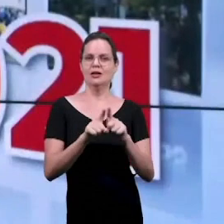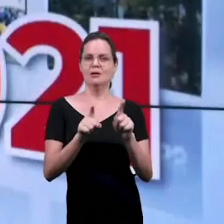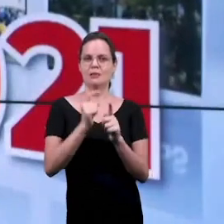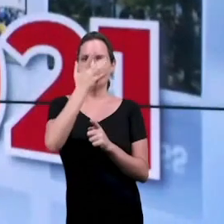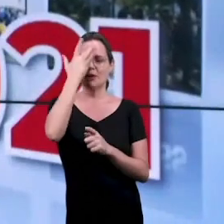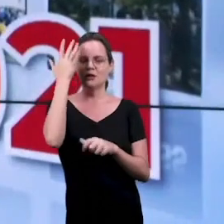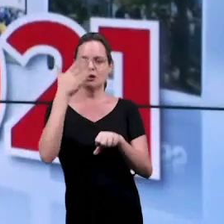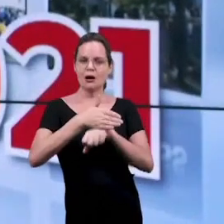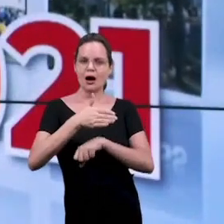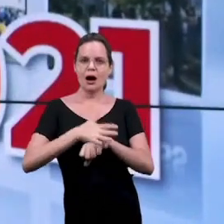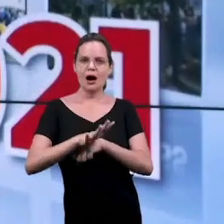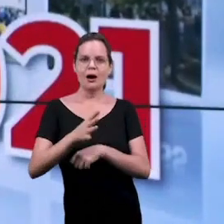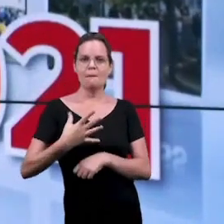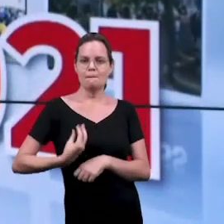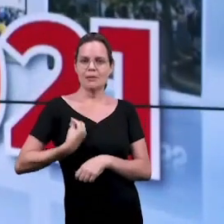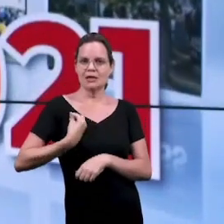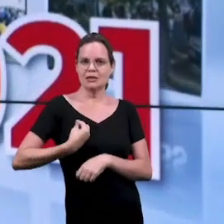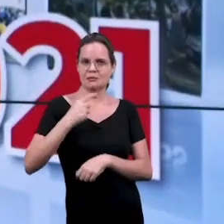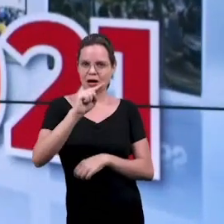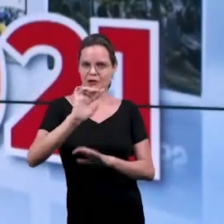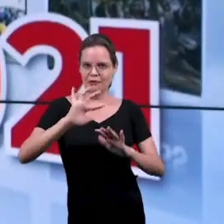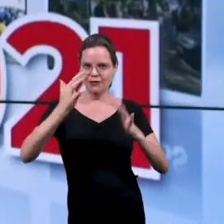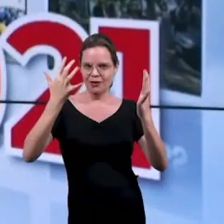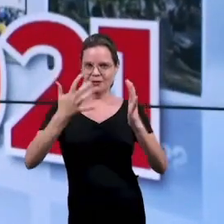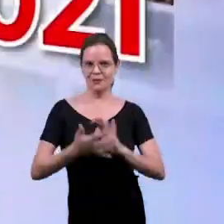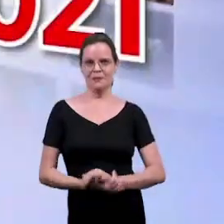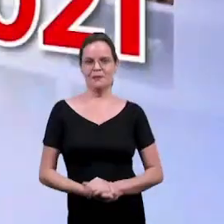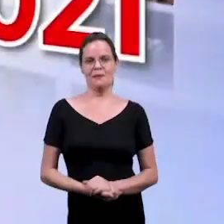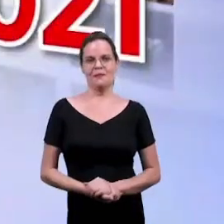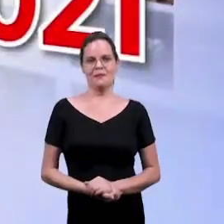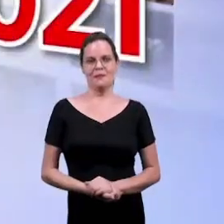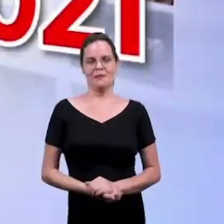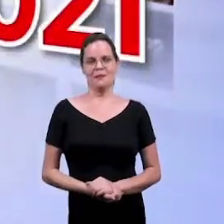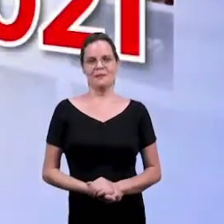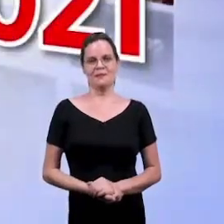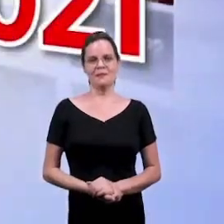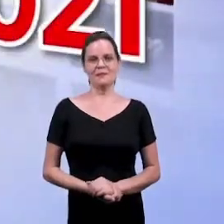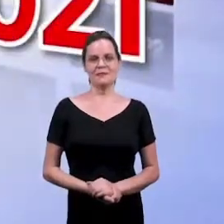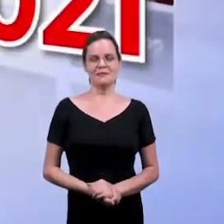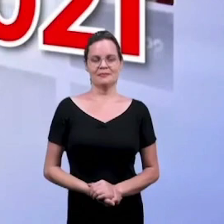para nuestras familias, para los que participaron de aquel evento.